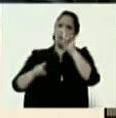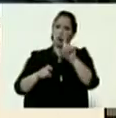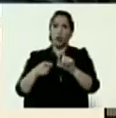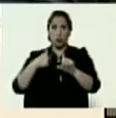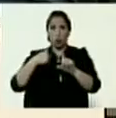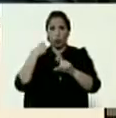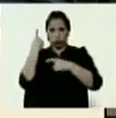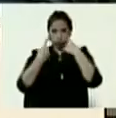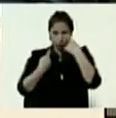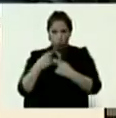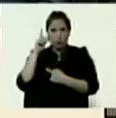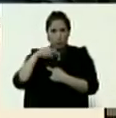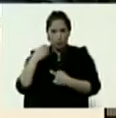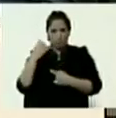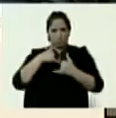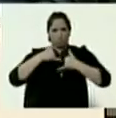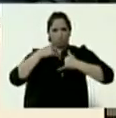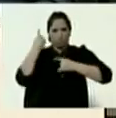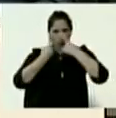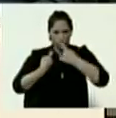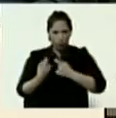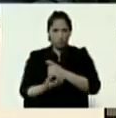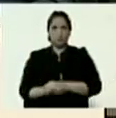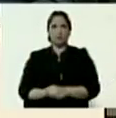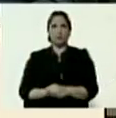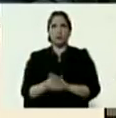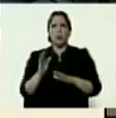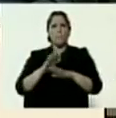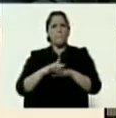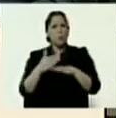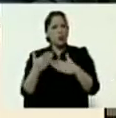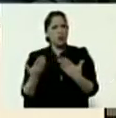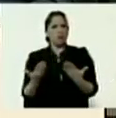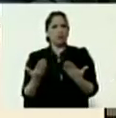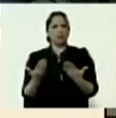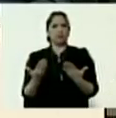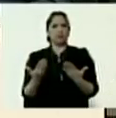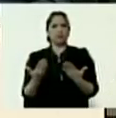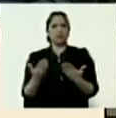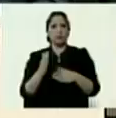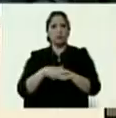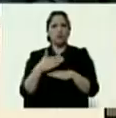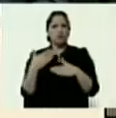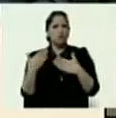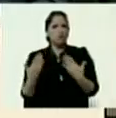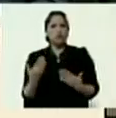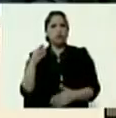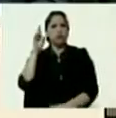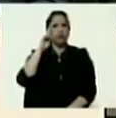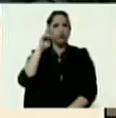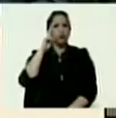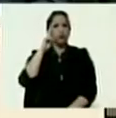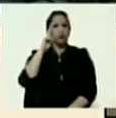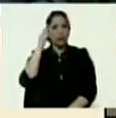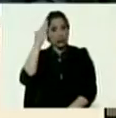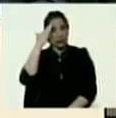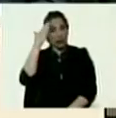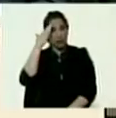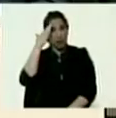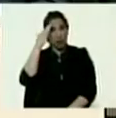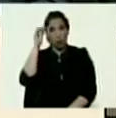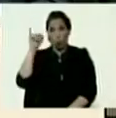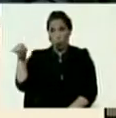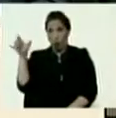lo hice, yo me lo preguntaba, ¿por qué? ¿Por qué razón, sabiendo como sabía Juan